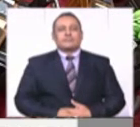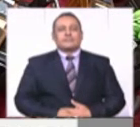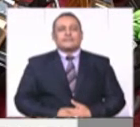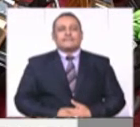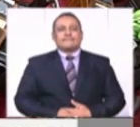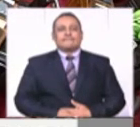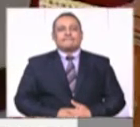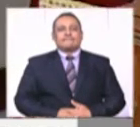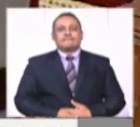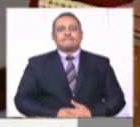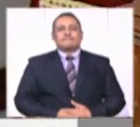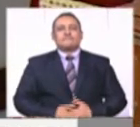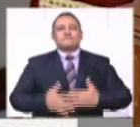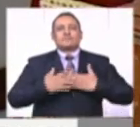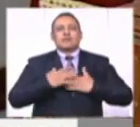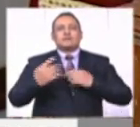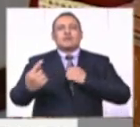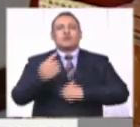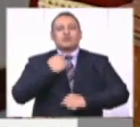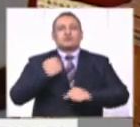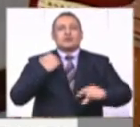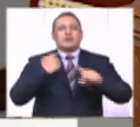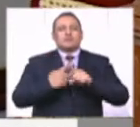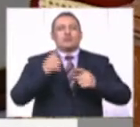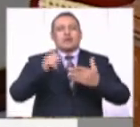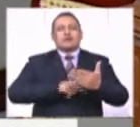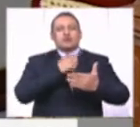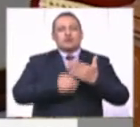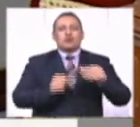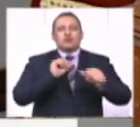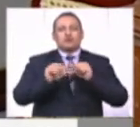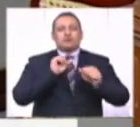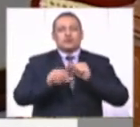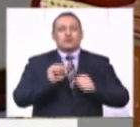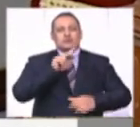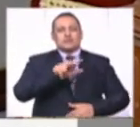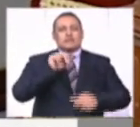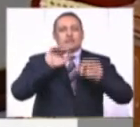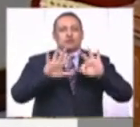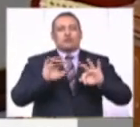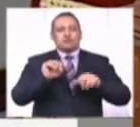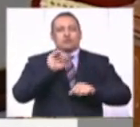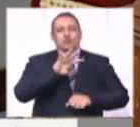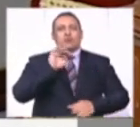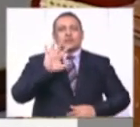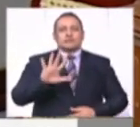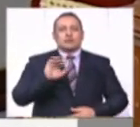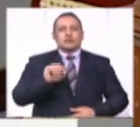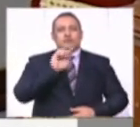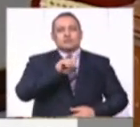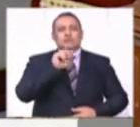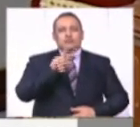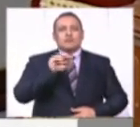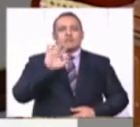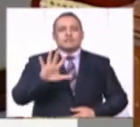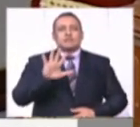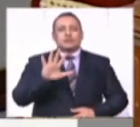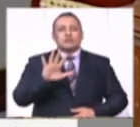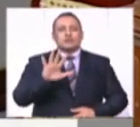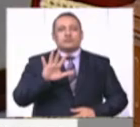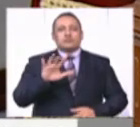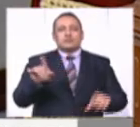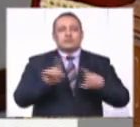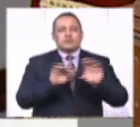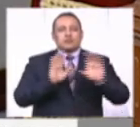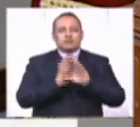eh se me acusa por transgresión a los artículos 38 45 125